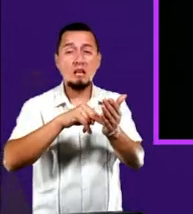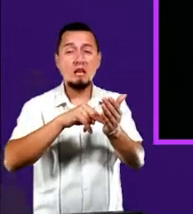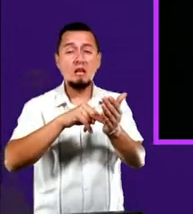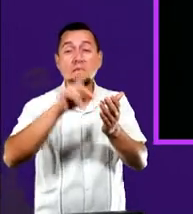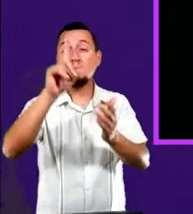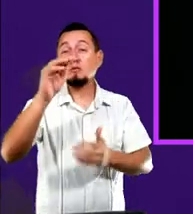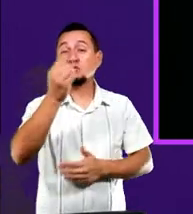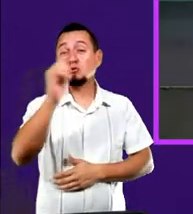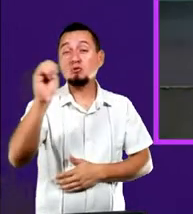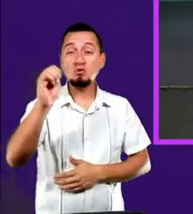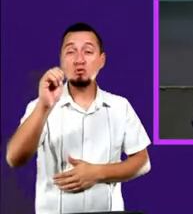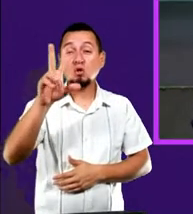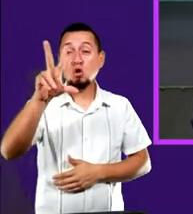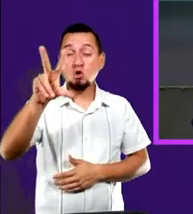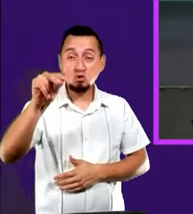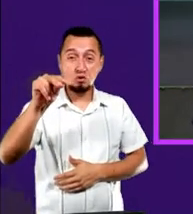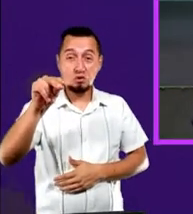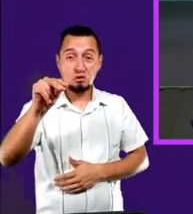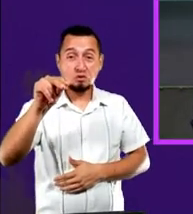1981.